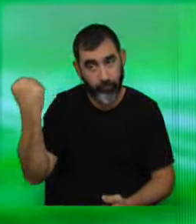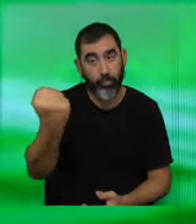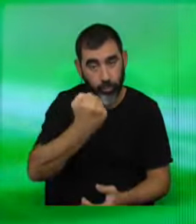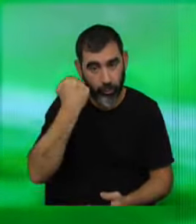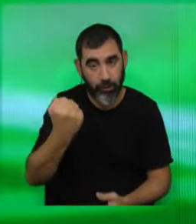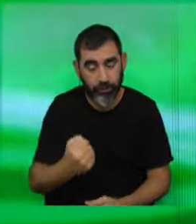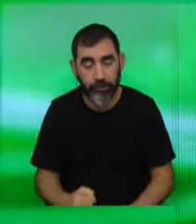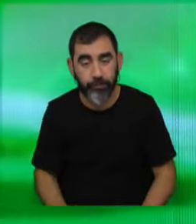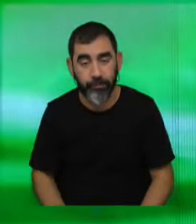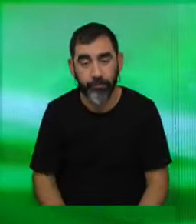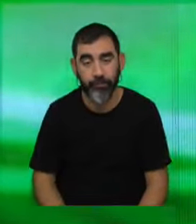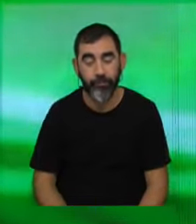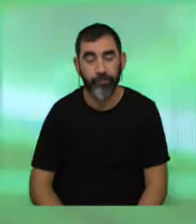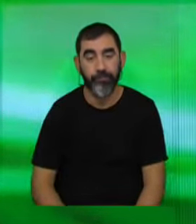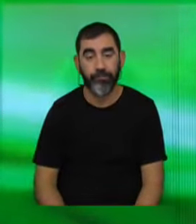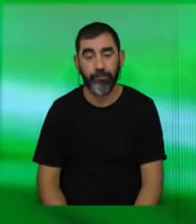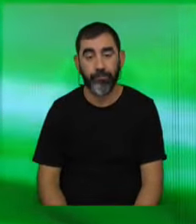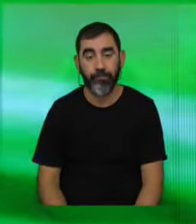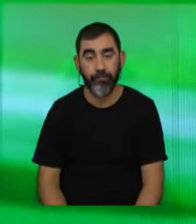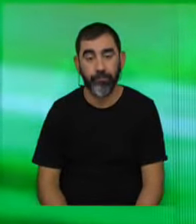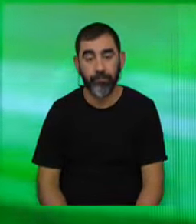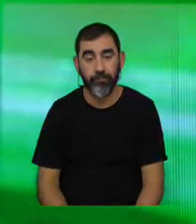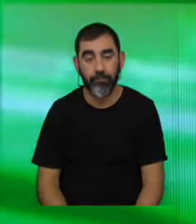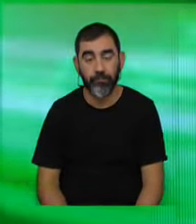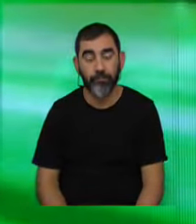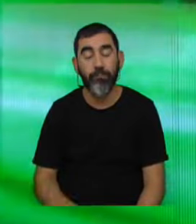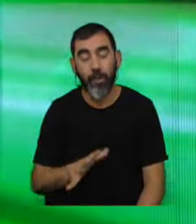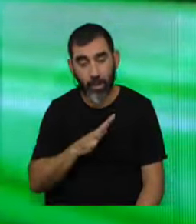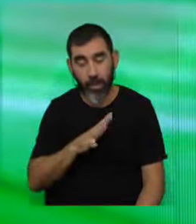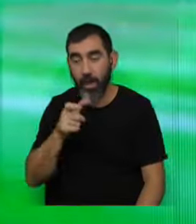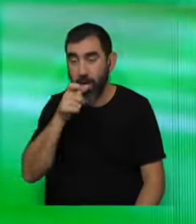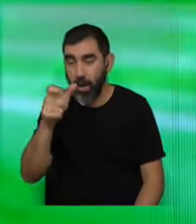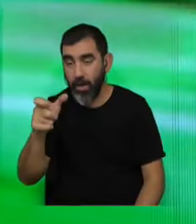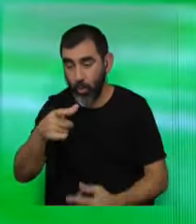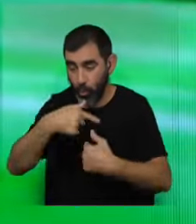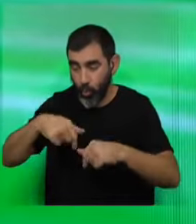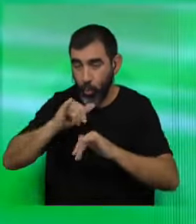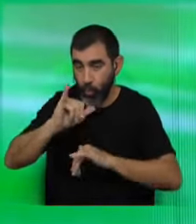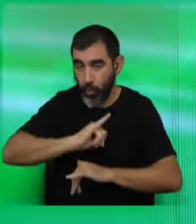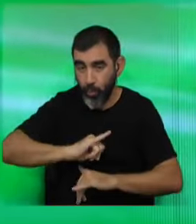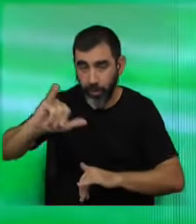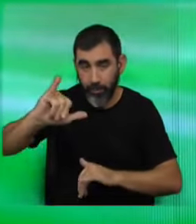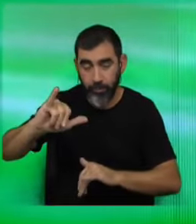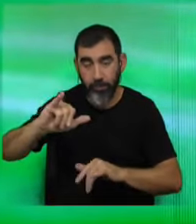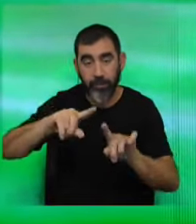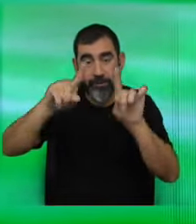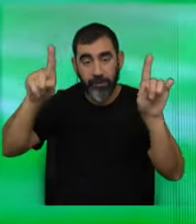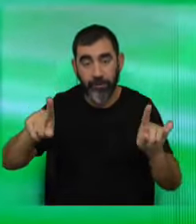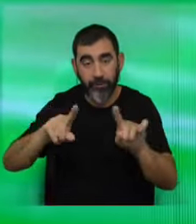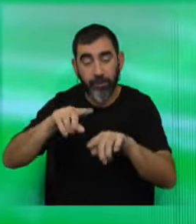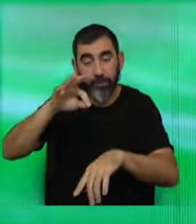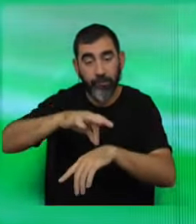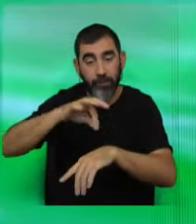significación superlativa hay argumentos que nosotros colocamos en cuanto a las certificaciones